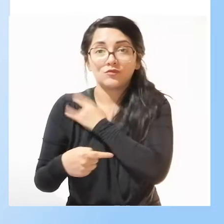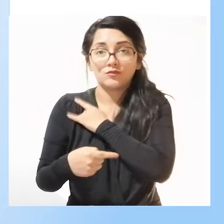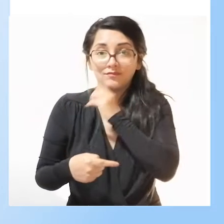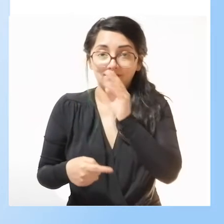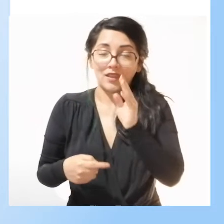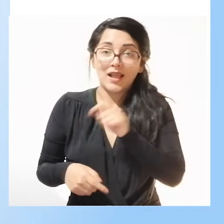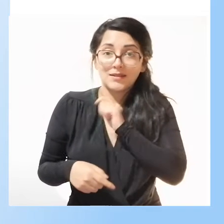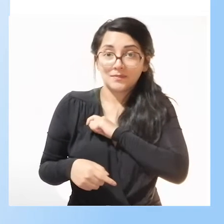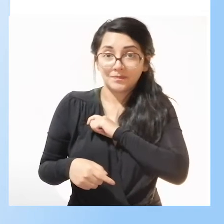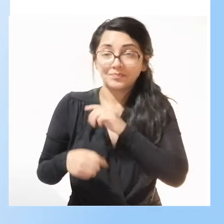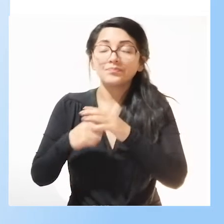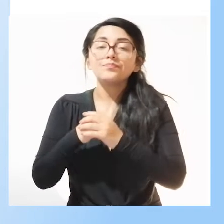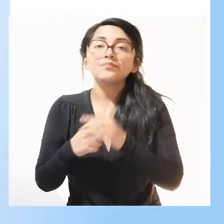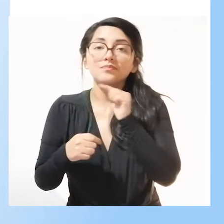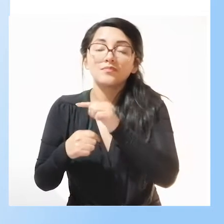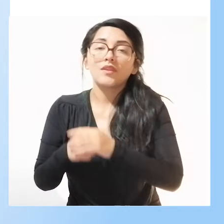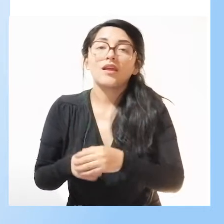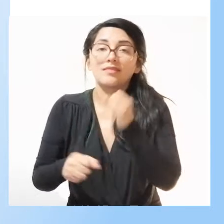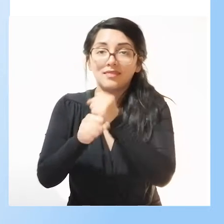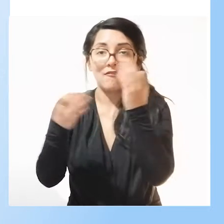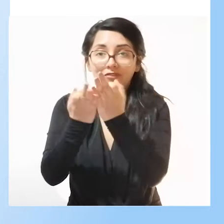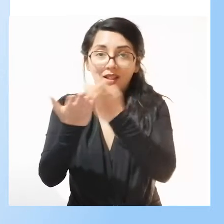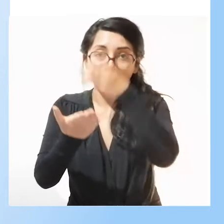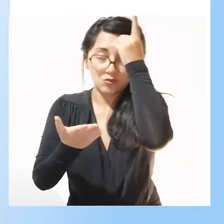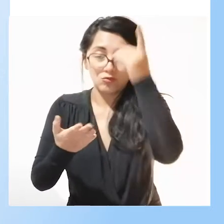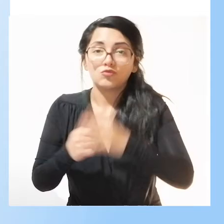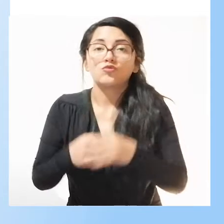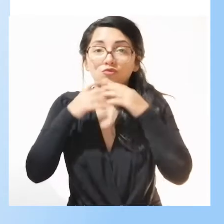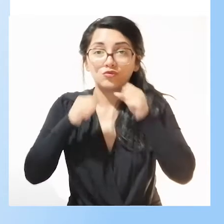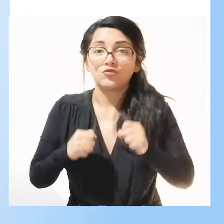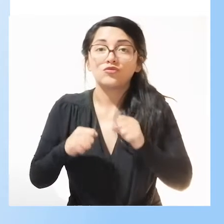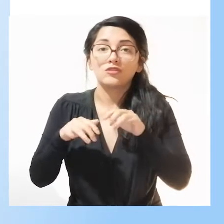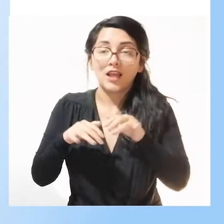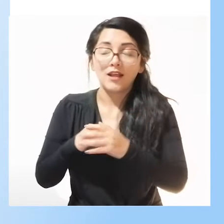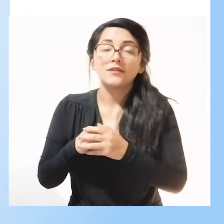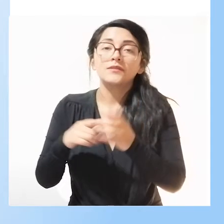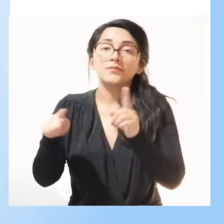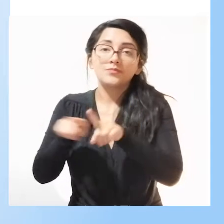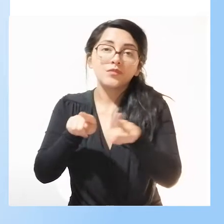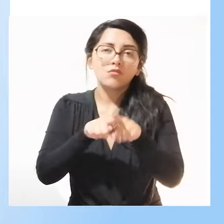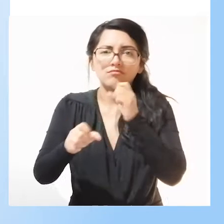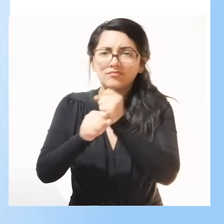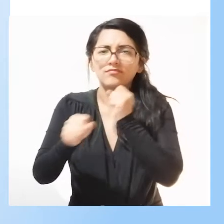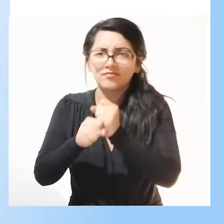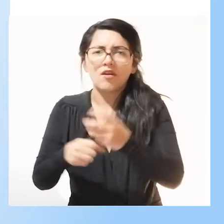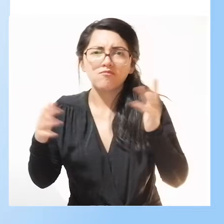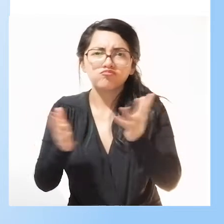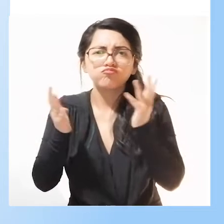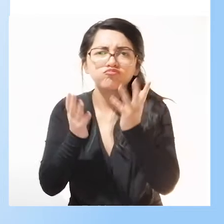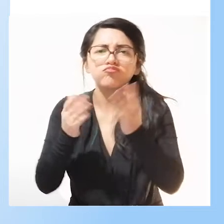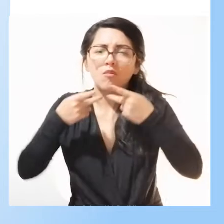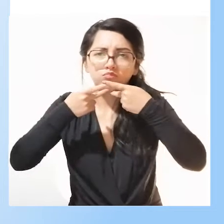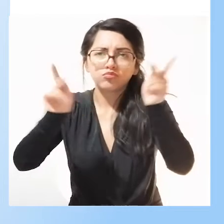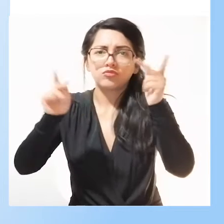secretaria académica de la Facultad de Educación, docente e investigadora en pedagogía hospitalaria, promoción de la salud y resiliencia.